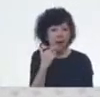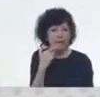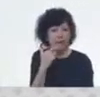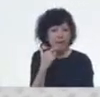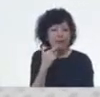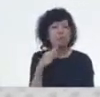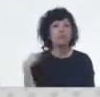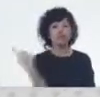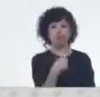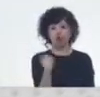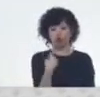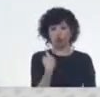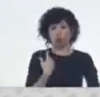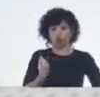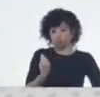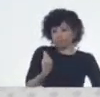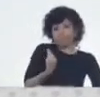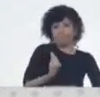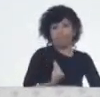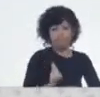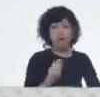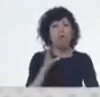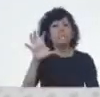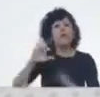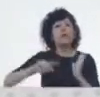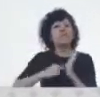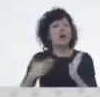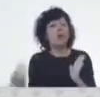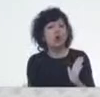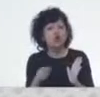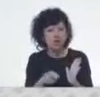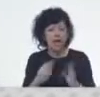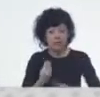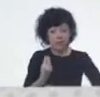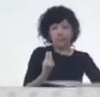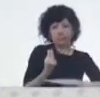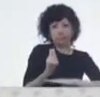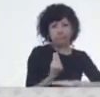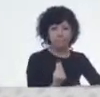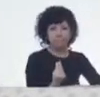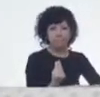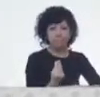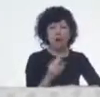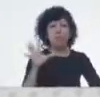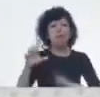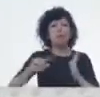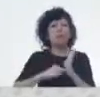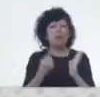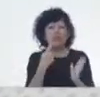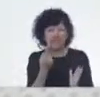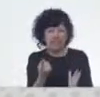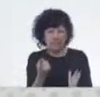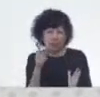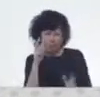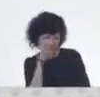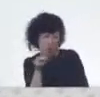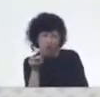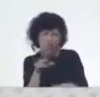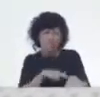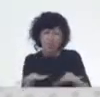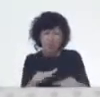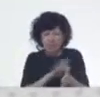cuando asumimos una provincia a la que denominamos Tierra Arrasada.